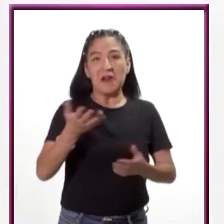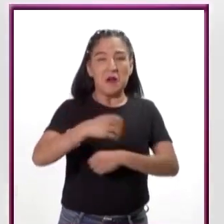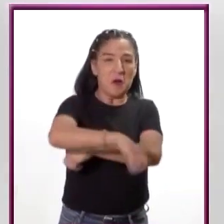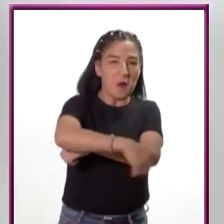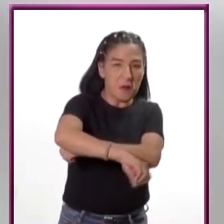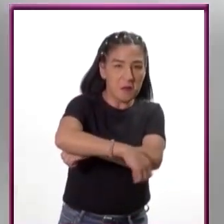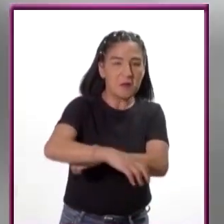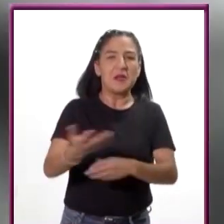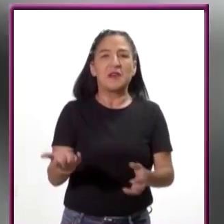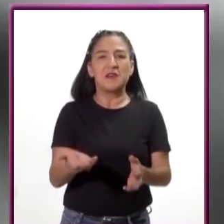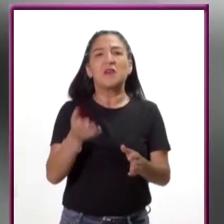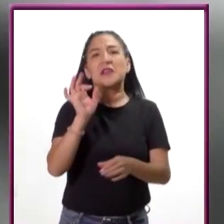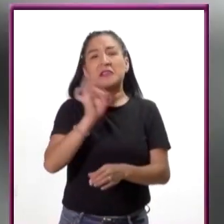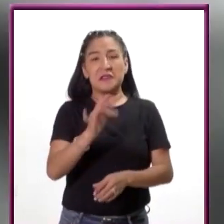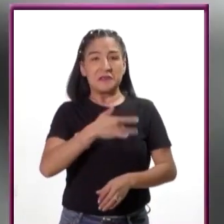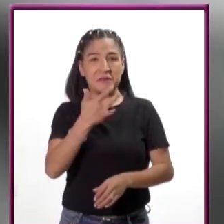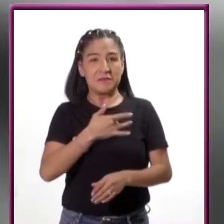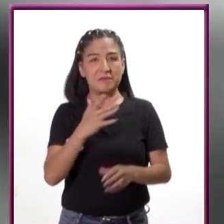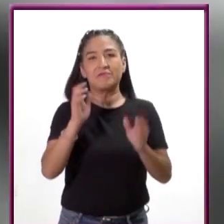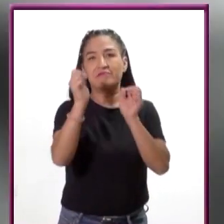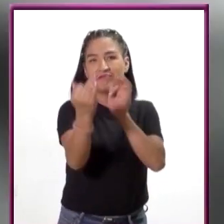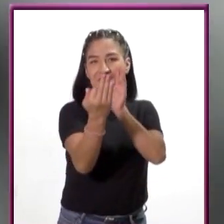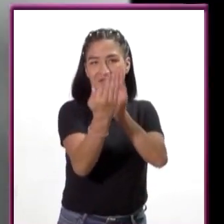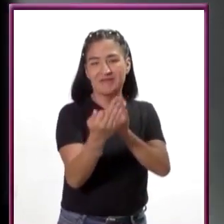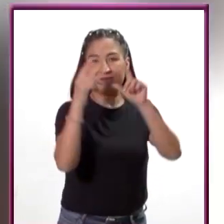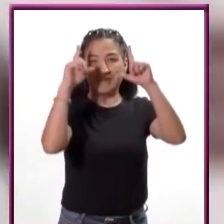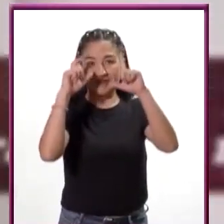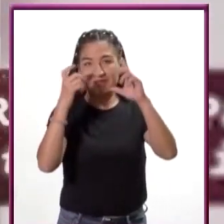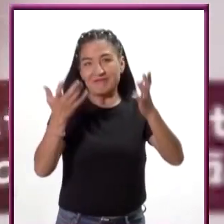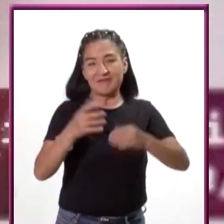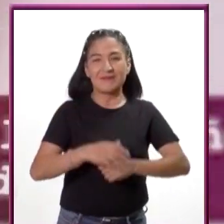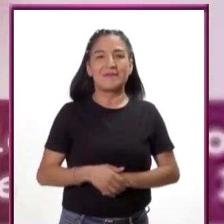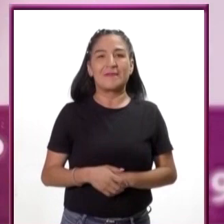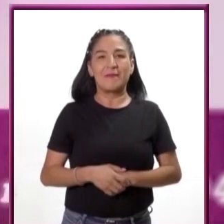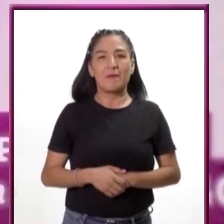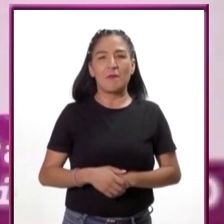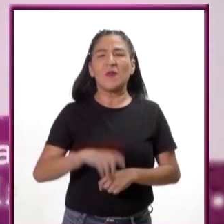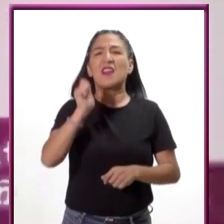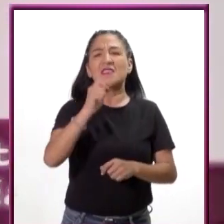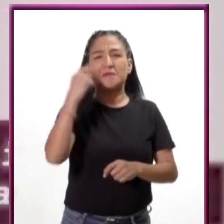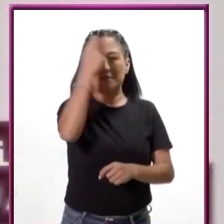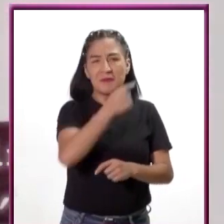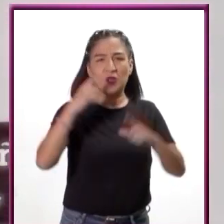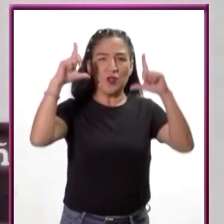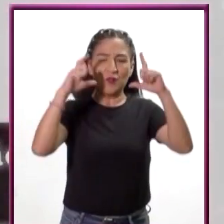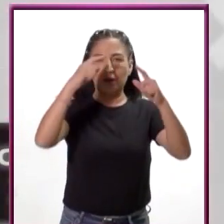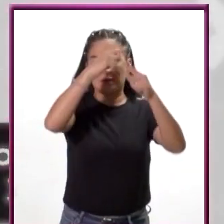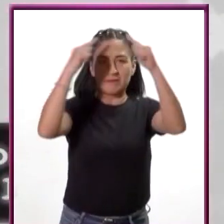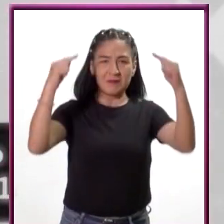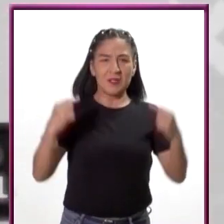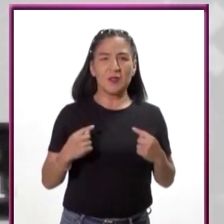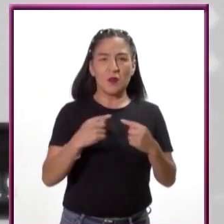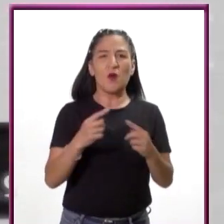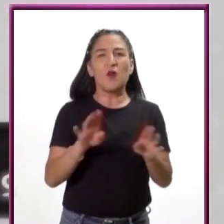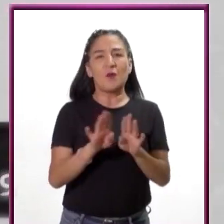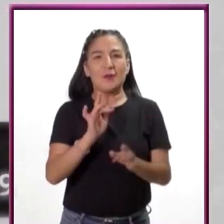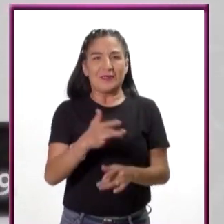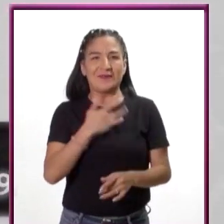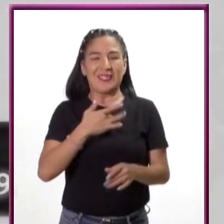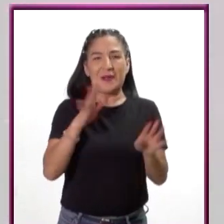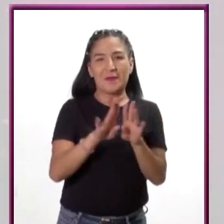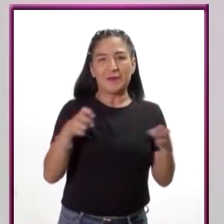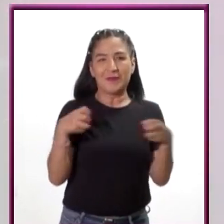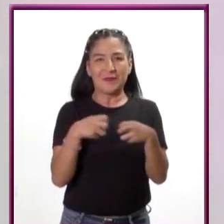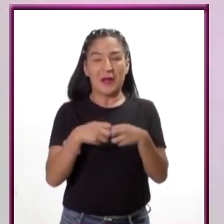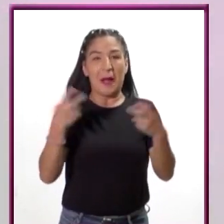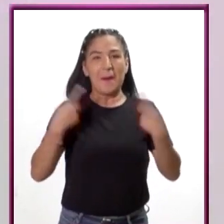obrero y si se siente cómodo al estar frente a la cámara. El retrato se puede volver una situación de tensión si la